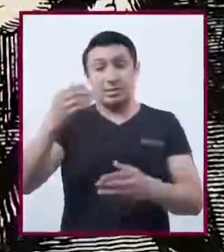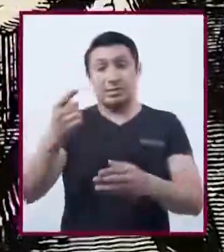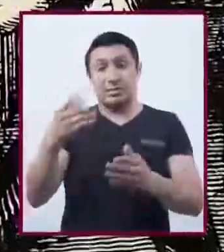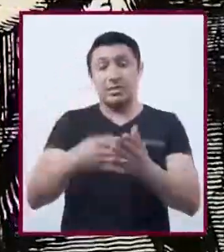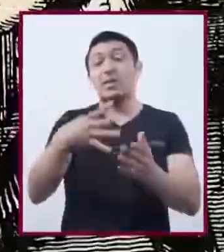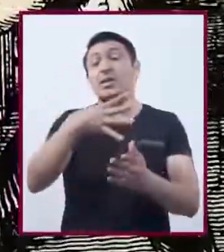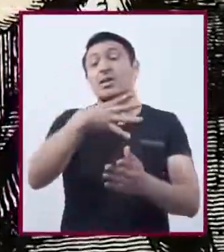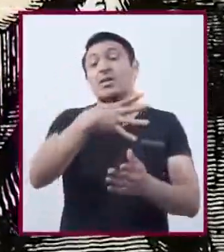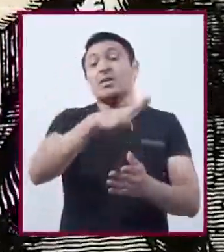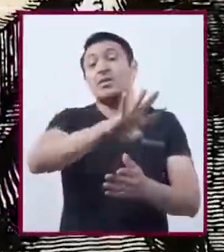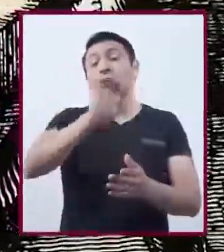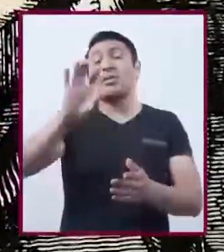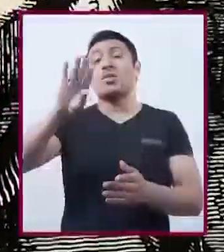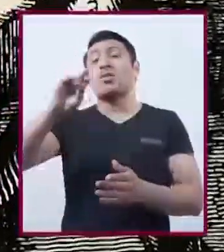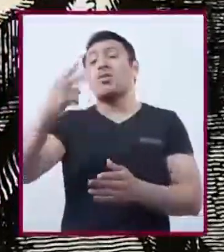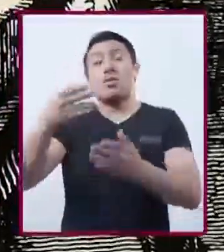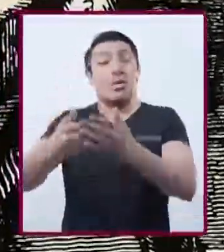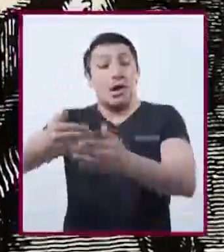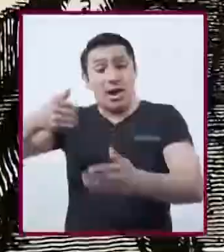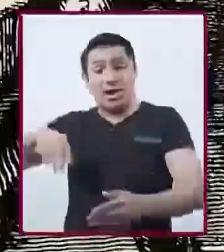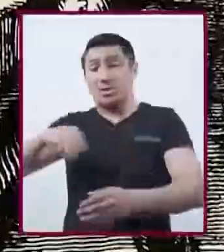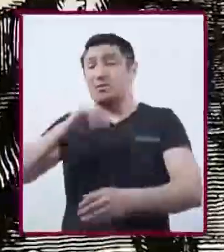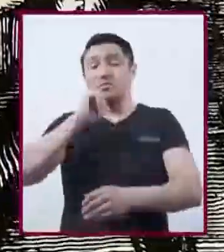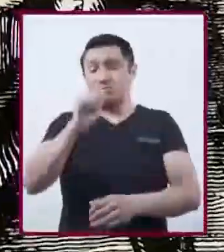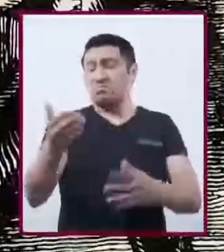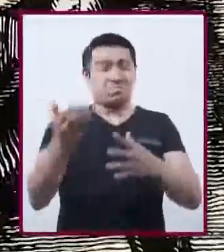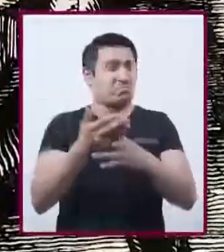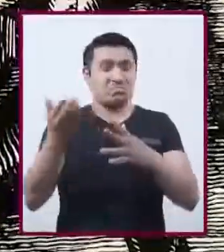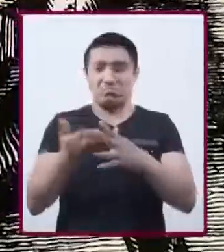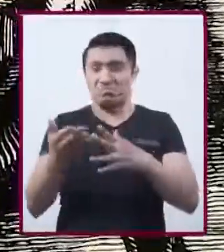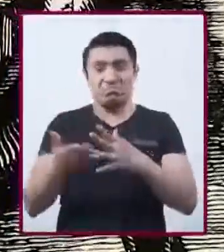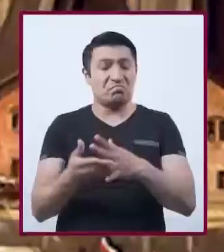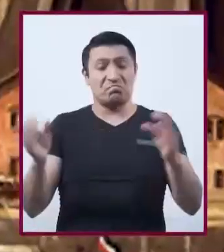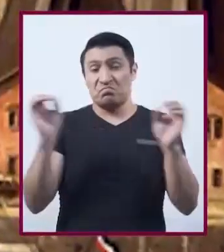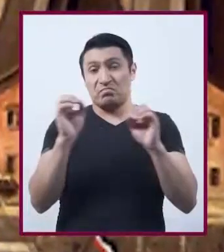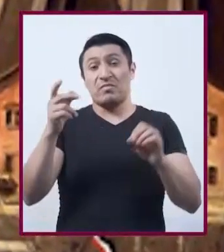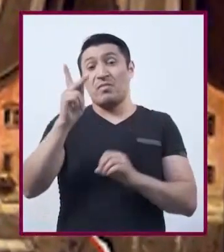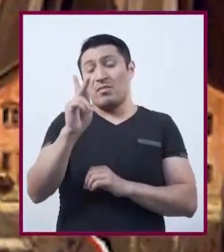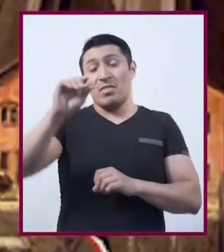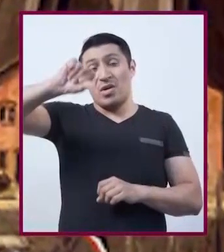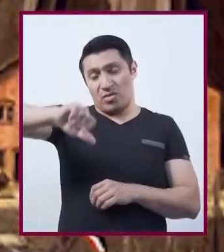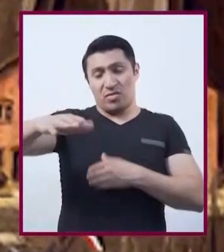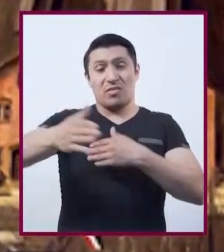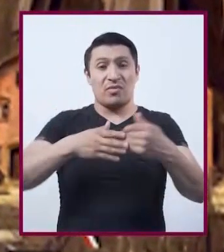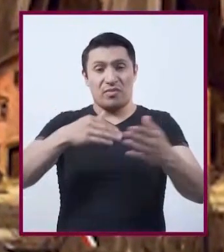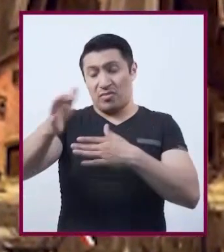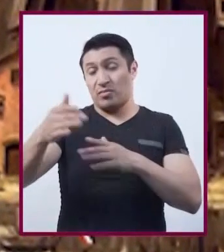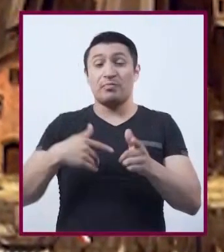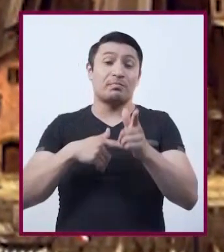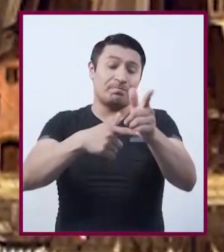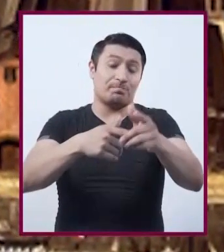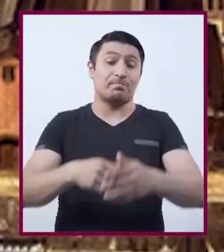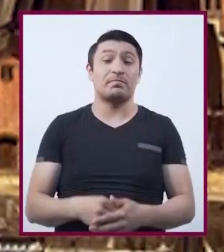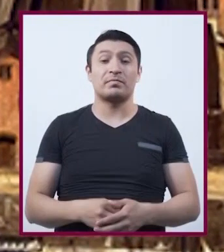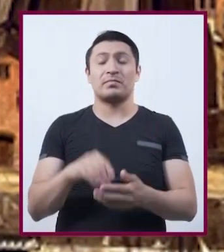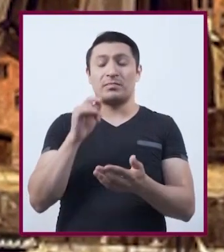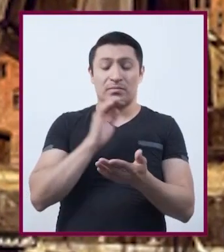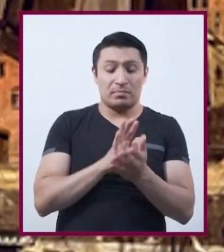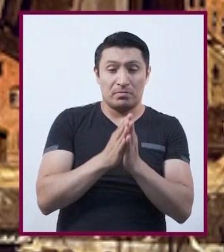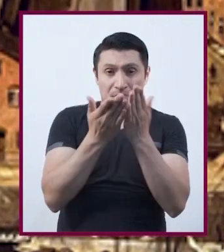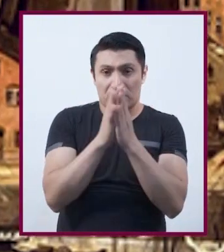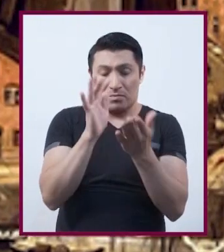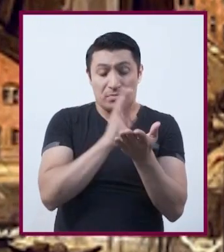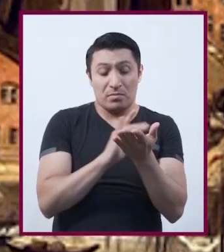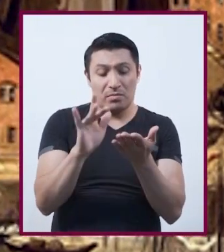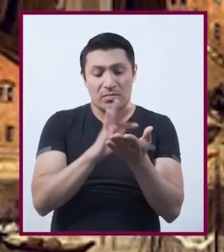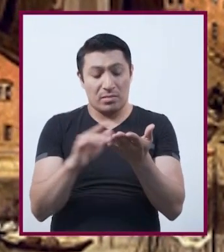región. Inglaterra hizo lo propio en Brasil con el permiso de Portugal, lo que permitió invertir en el sector manufacturero.